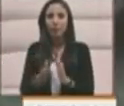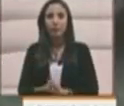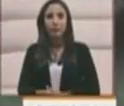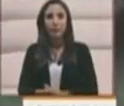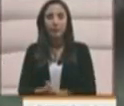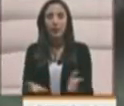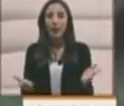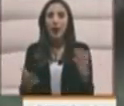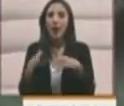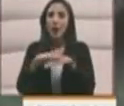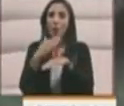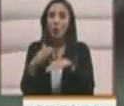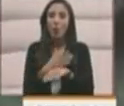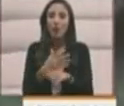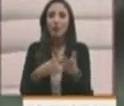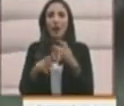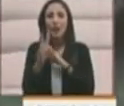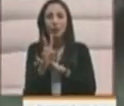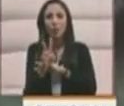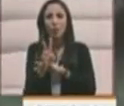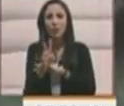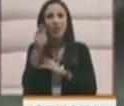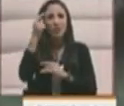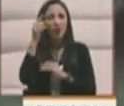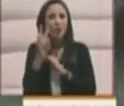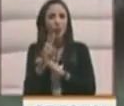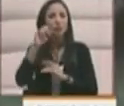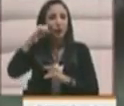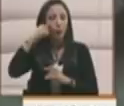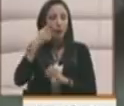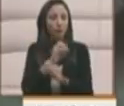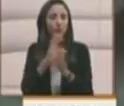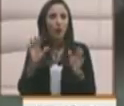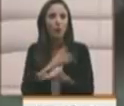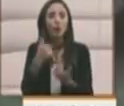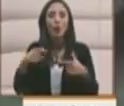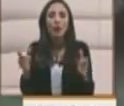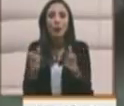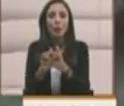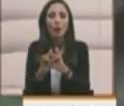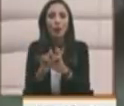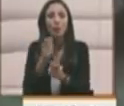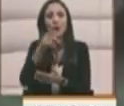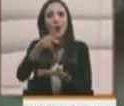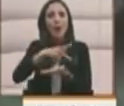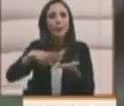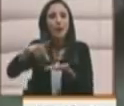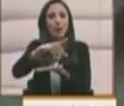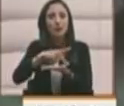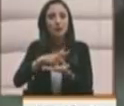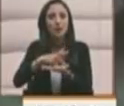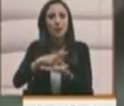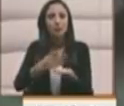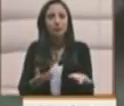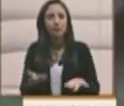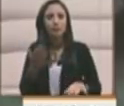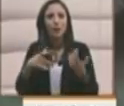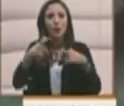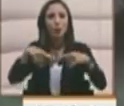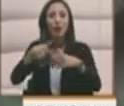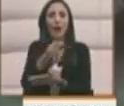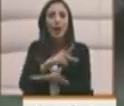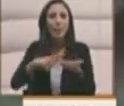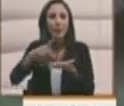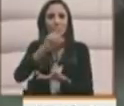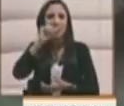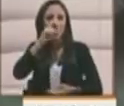jueves 12. Recuerdo yo clarito que estábamos reunidos en la plaza, en la redoma de Guanare,